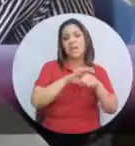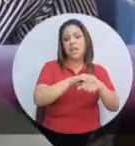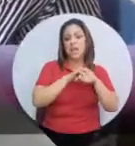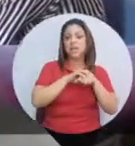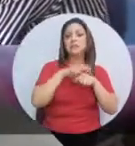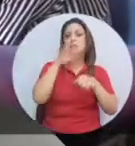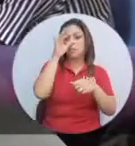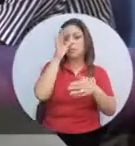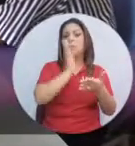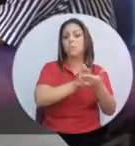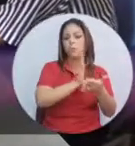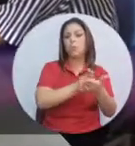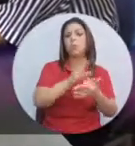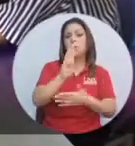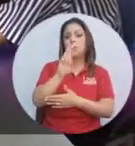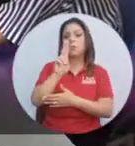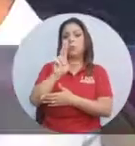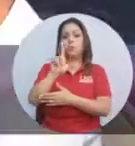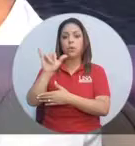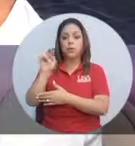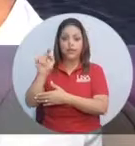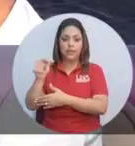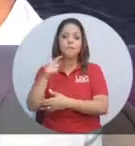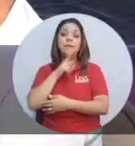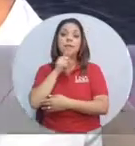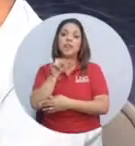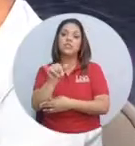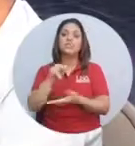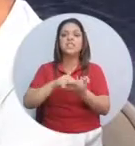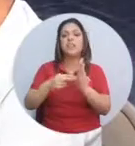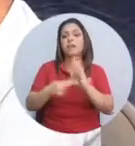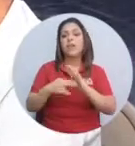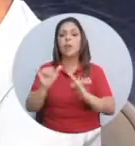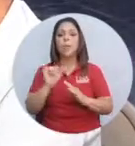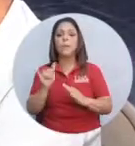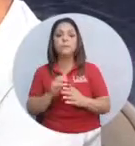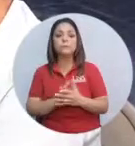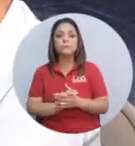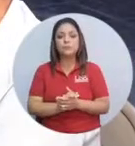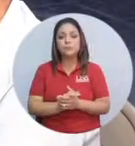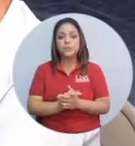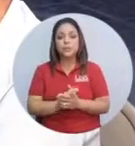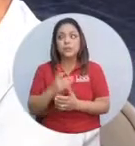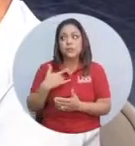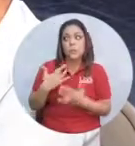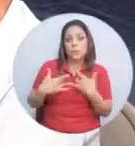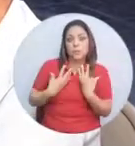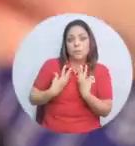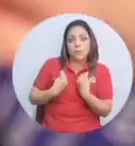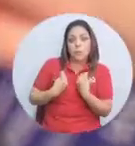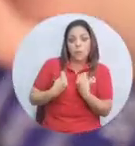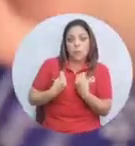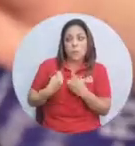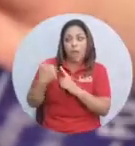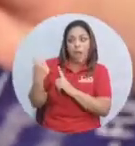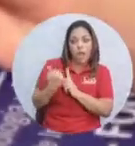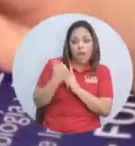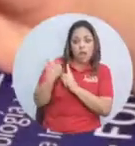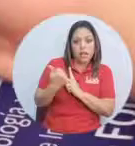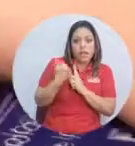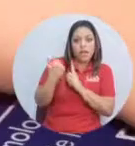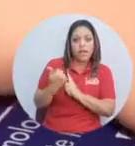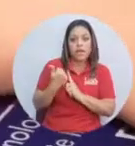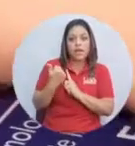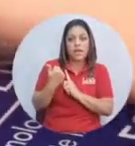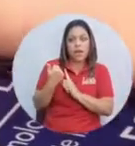Bullying es la única palabra que existe universalmente para decir intimidación, acoso, persecución, búsqueda